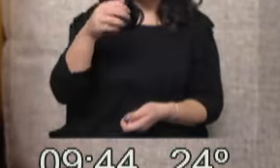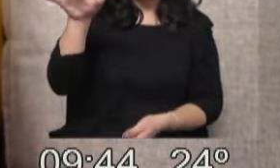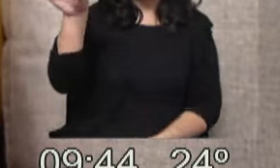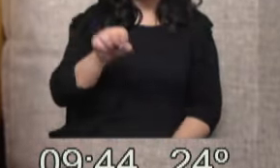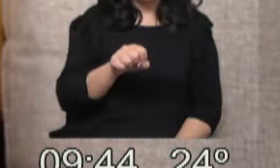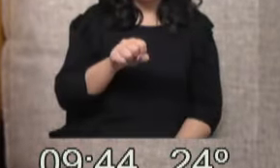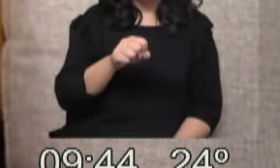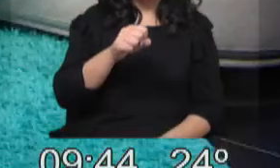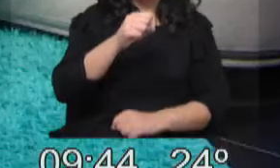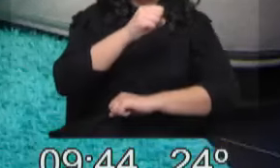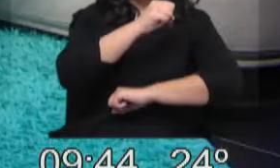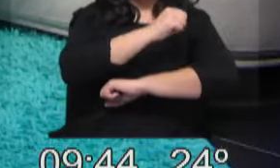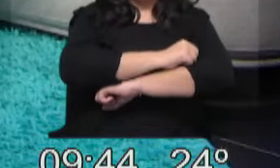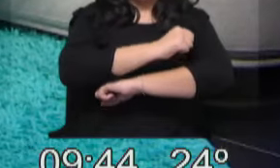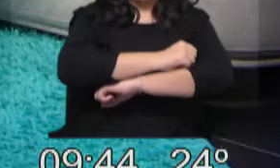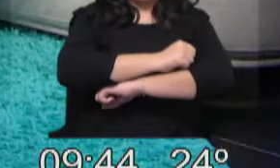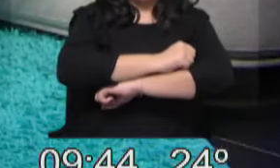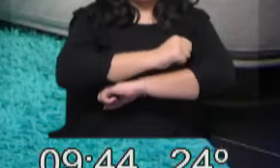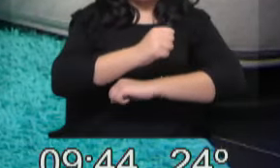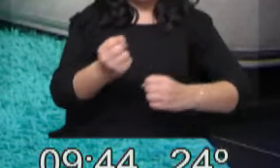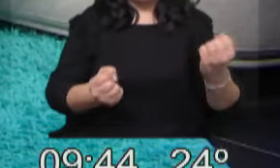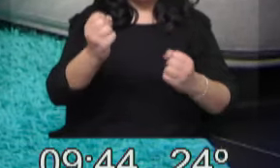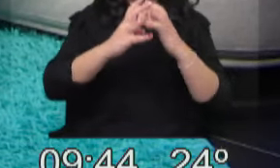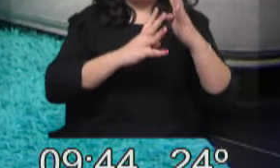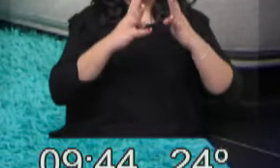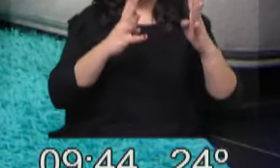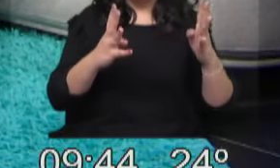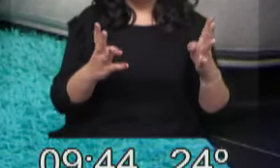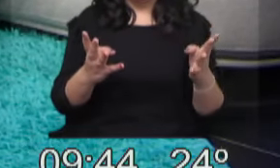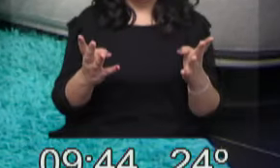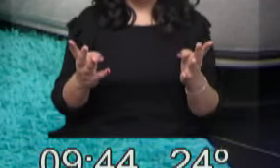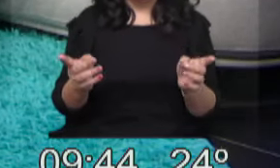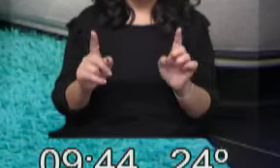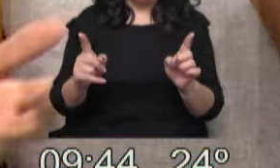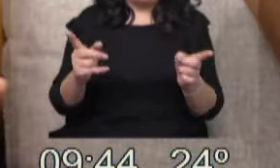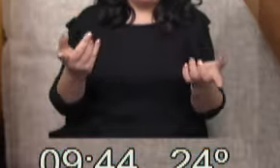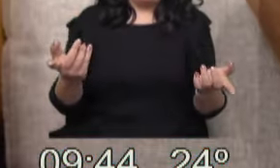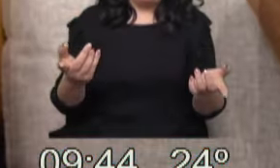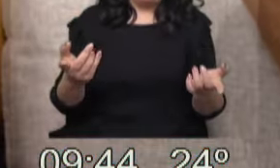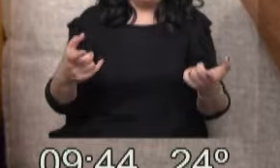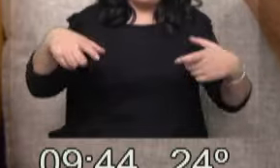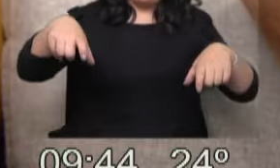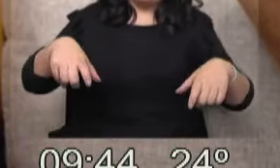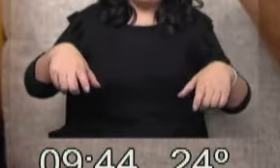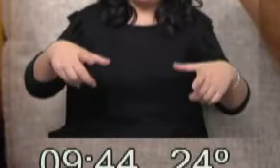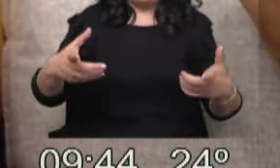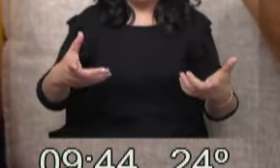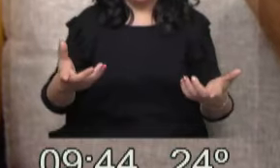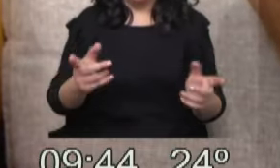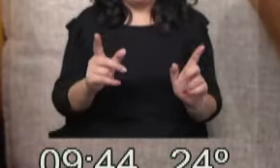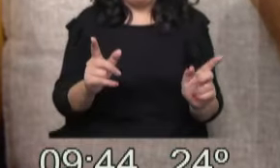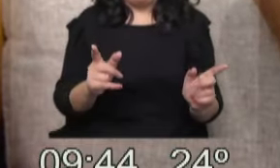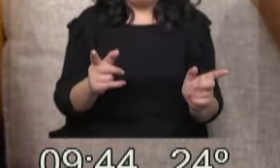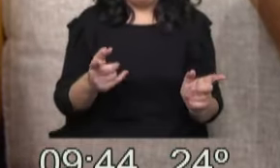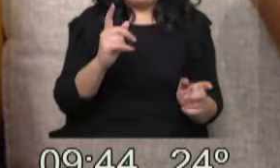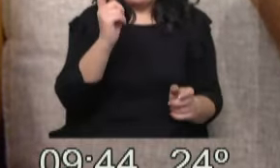subo mi camión y me voy a comprar y claro y me traigo para que el Viera tenga sea aún más bonito de lo que es esa catedral del fútbol